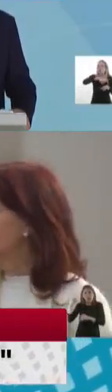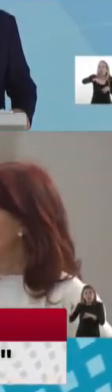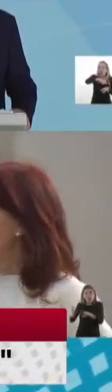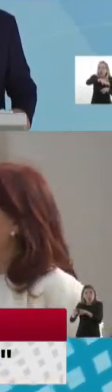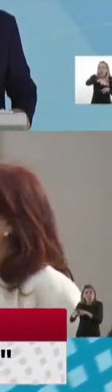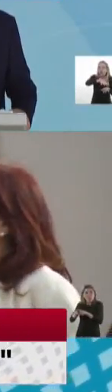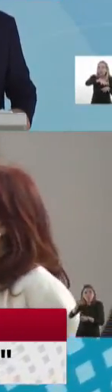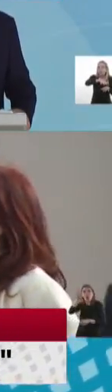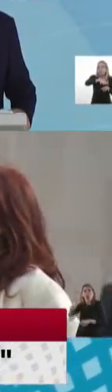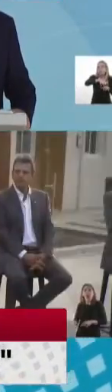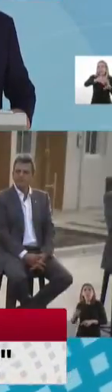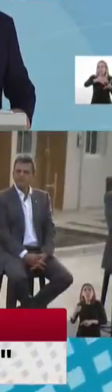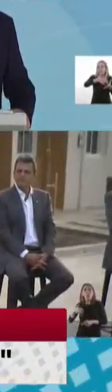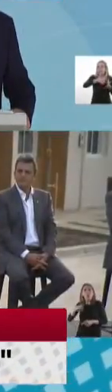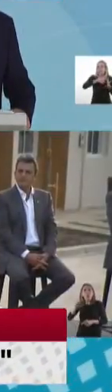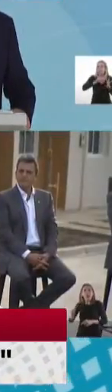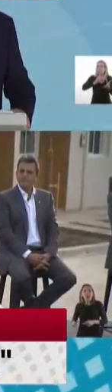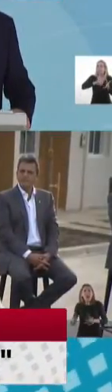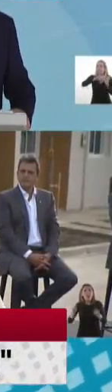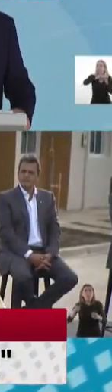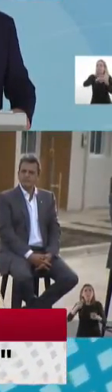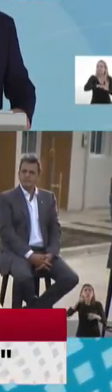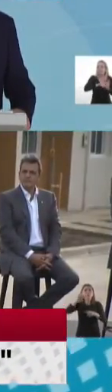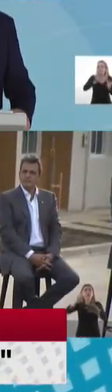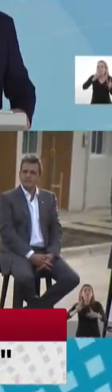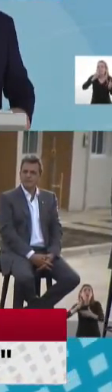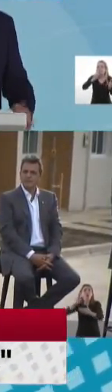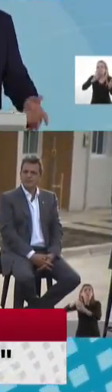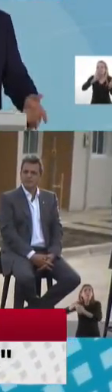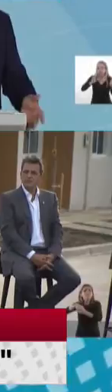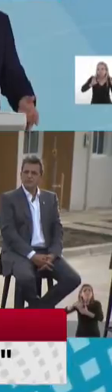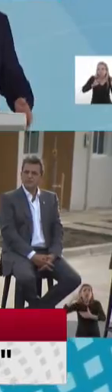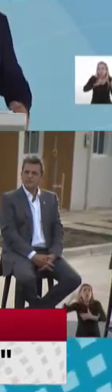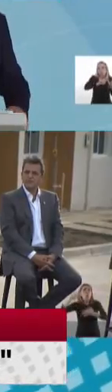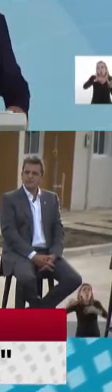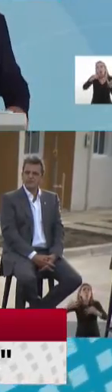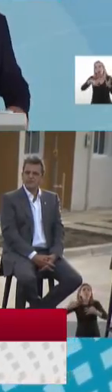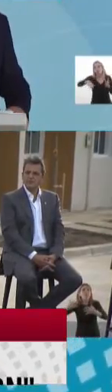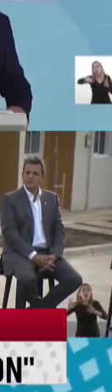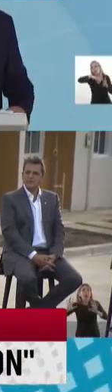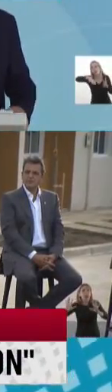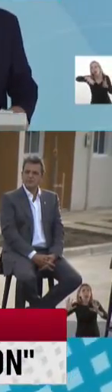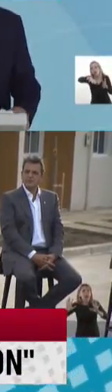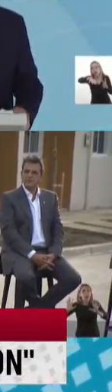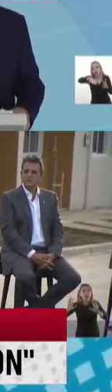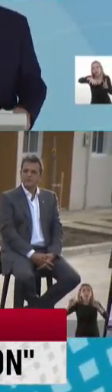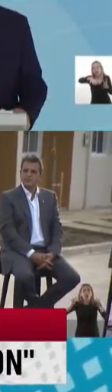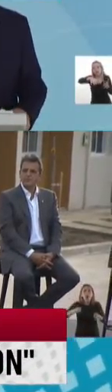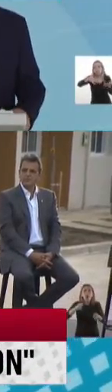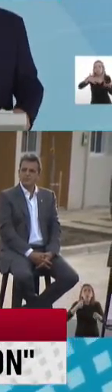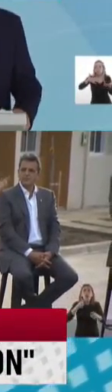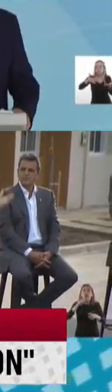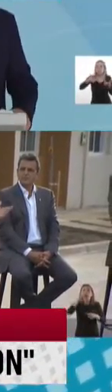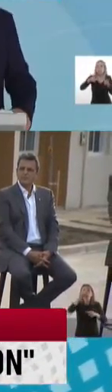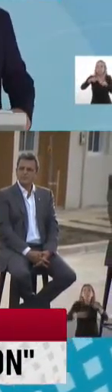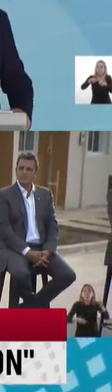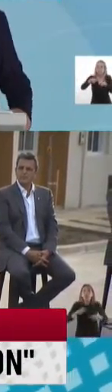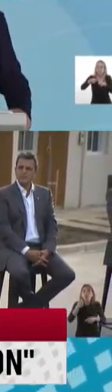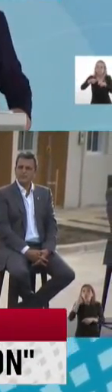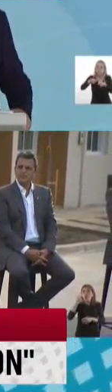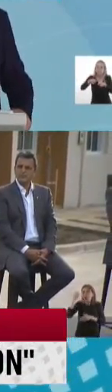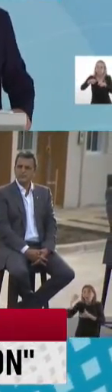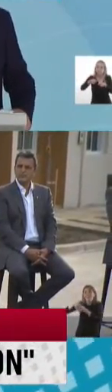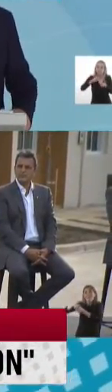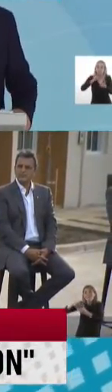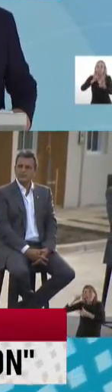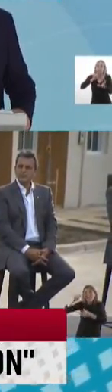pero hay gran parte de la política argentina que no está interesada en la gestión le interesa conseguir el poder para que